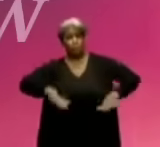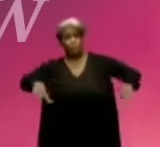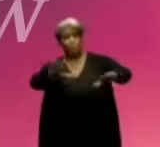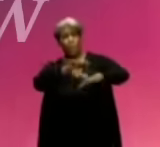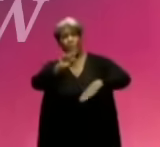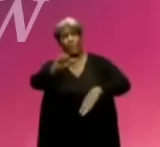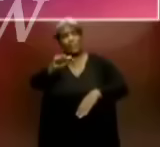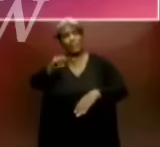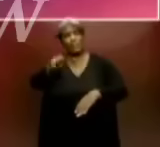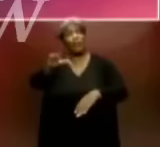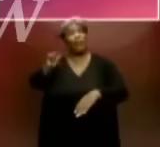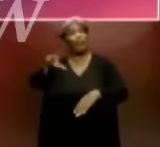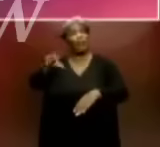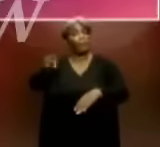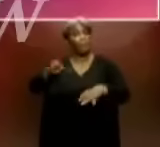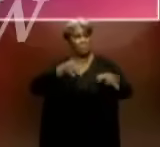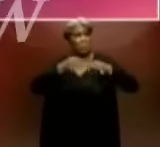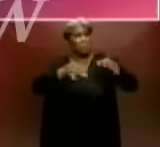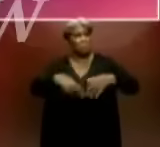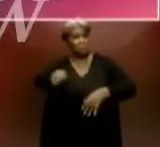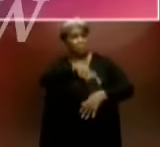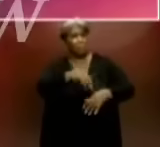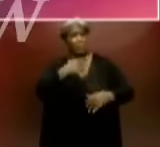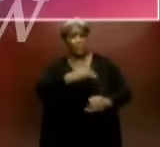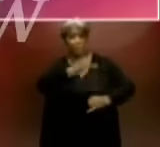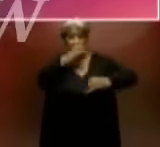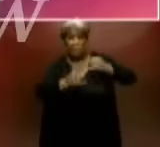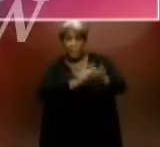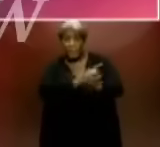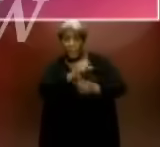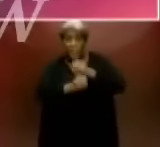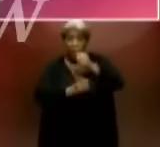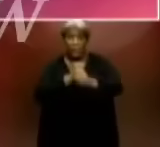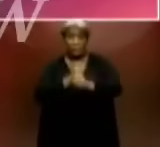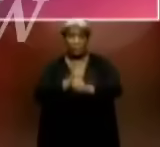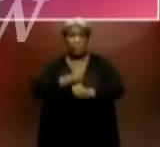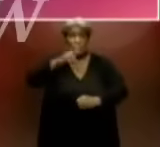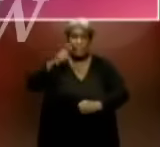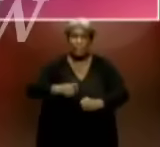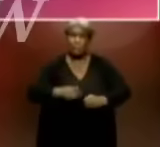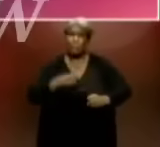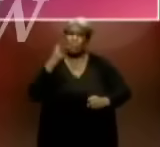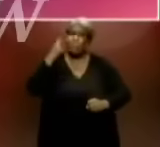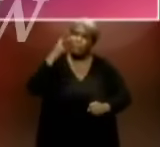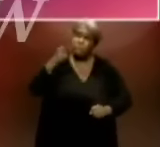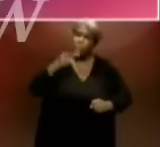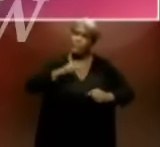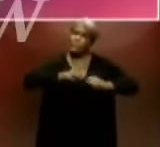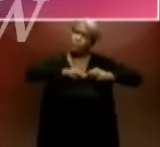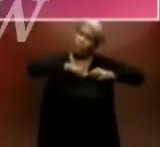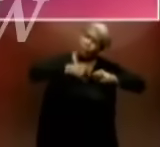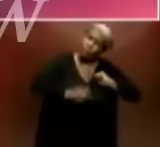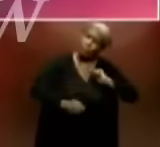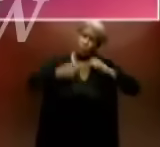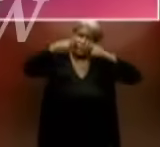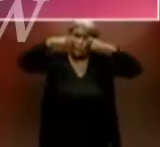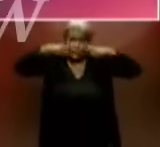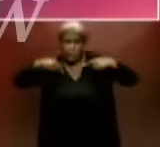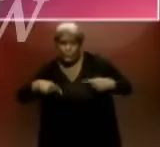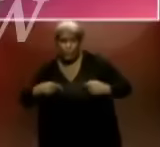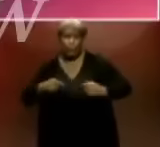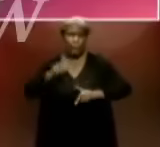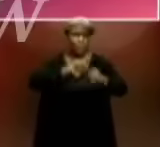los sectores de San Carlos, en esta final de año tenemos que ver y sufrir y hasta llorar las cosas negativas, lo que nos pasó, las personas